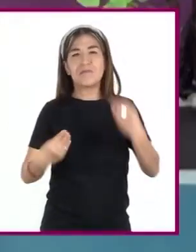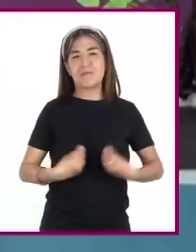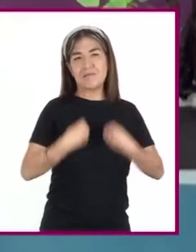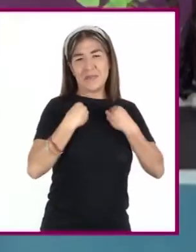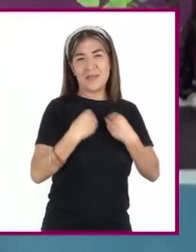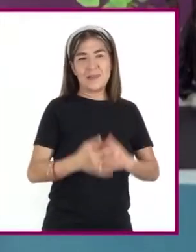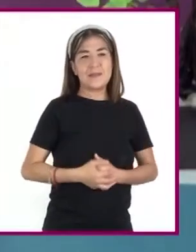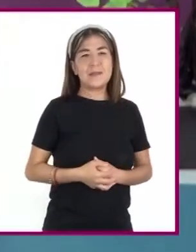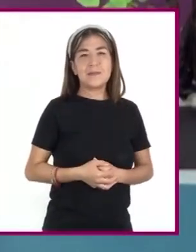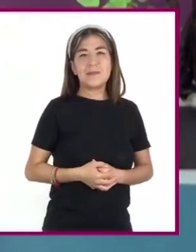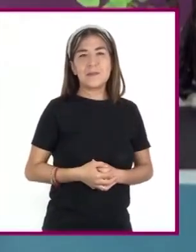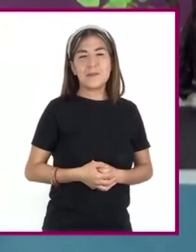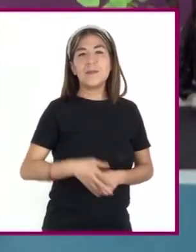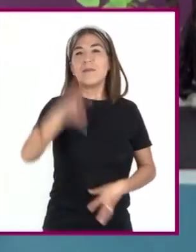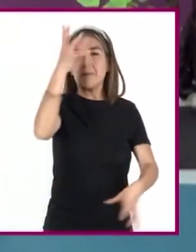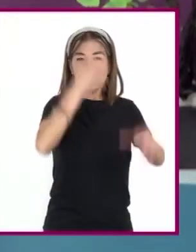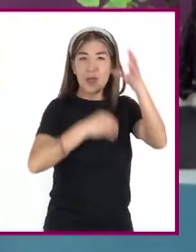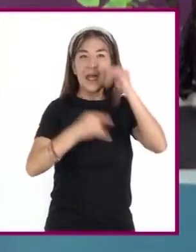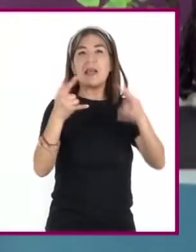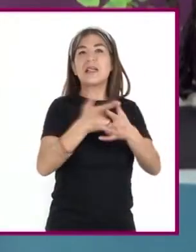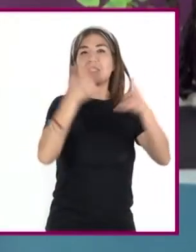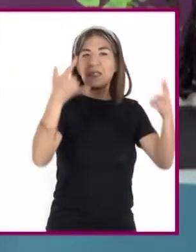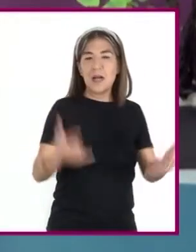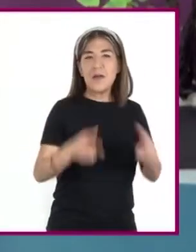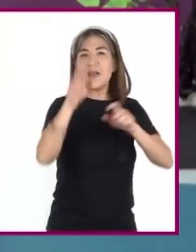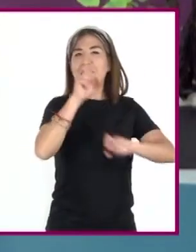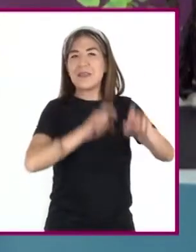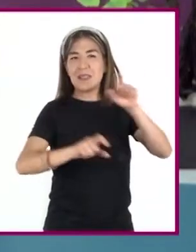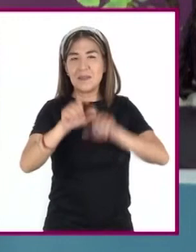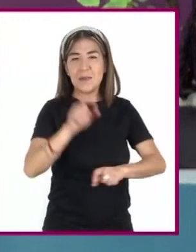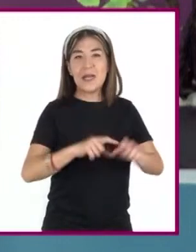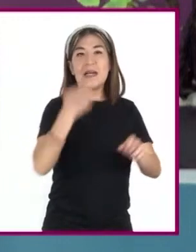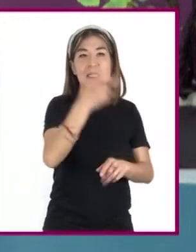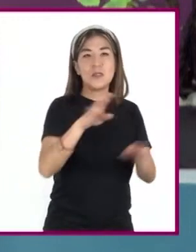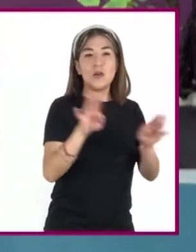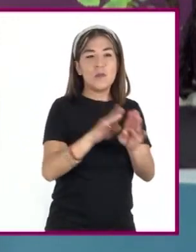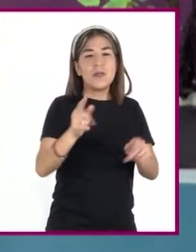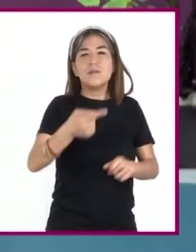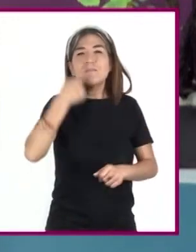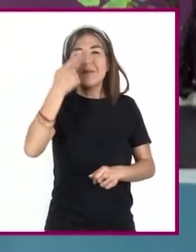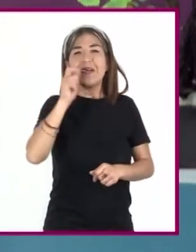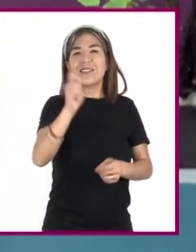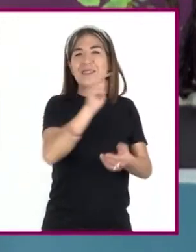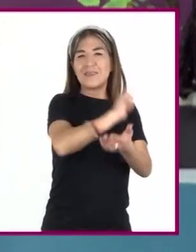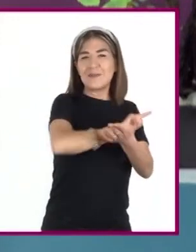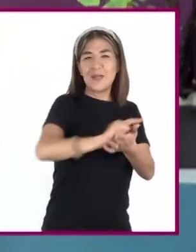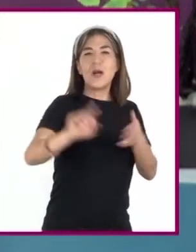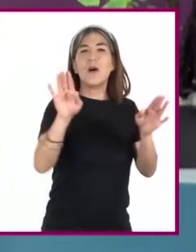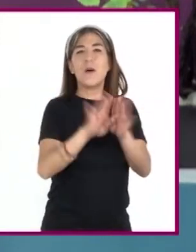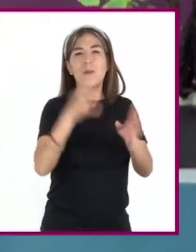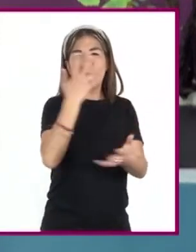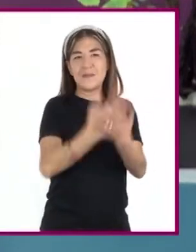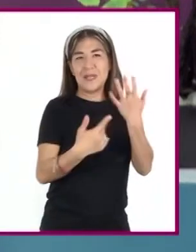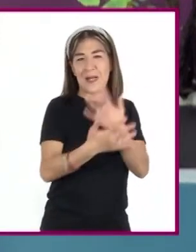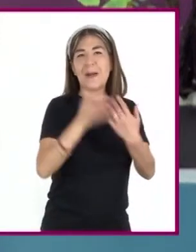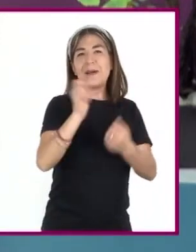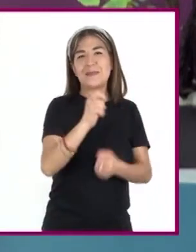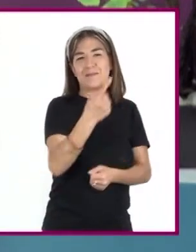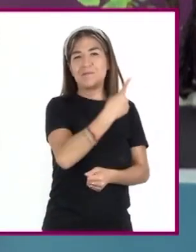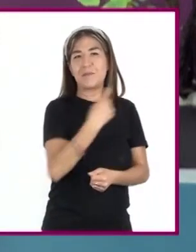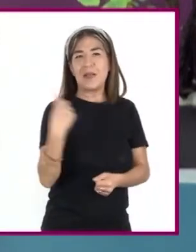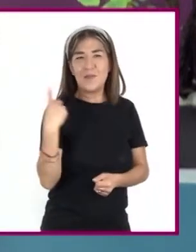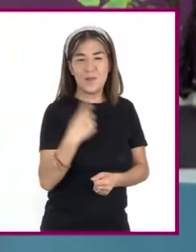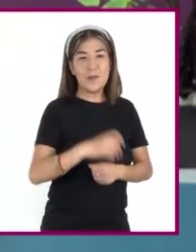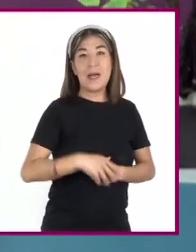cotidiana. Aprendimos de historia y química y que el oler bien es el producto de la elaboración del perfume. Que